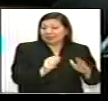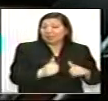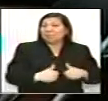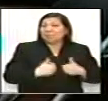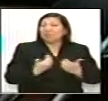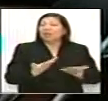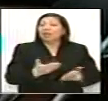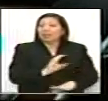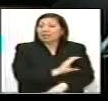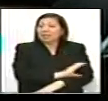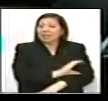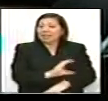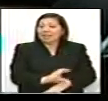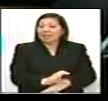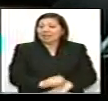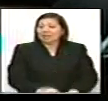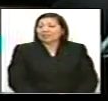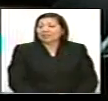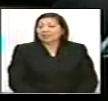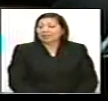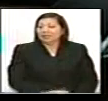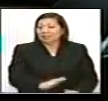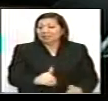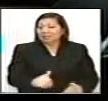costa. Sí.